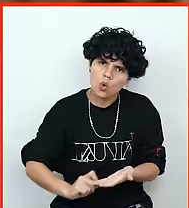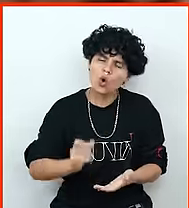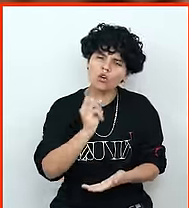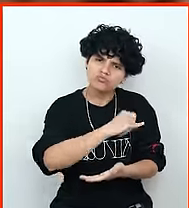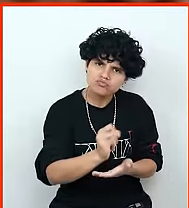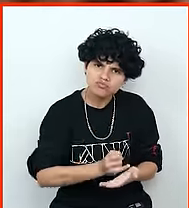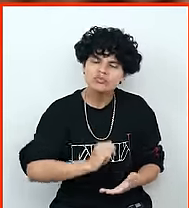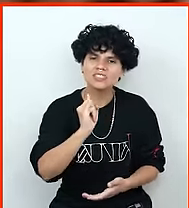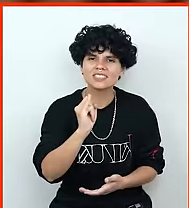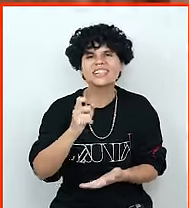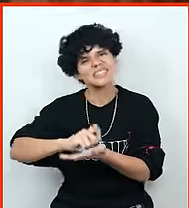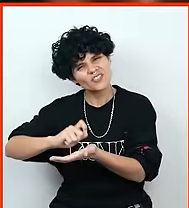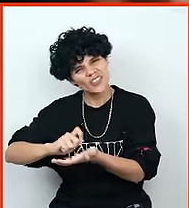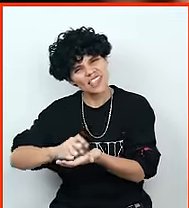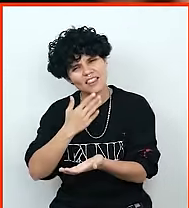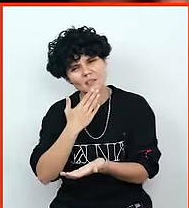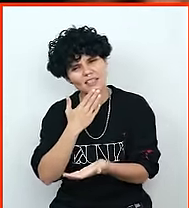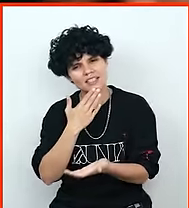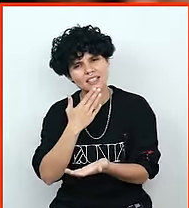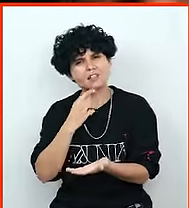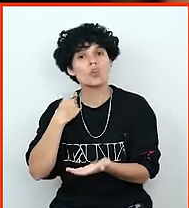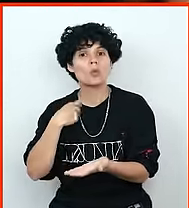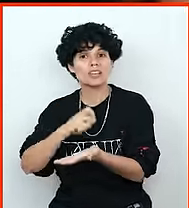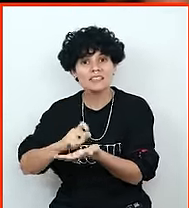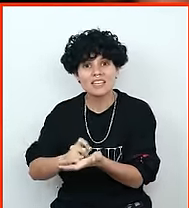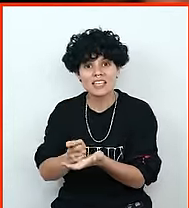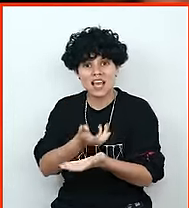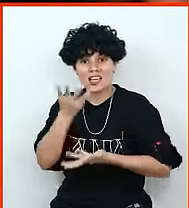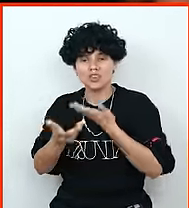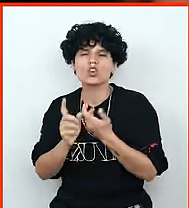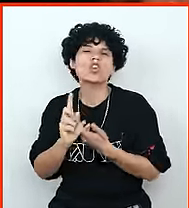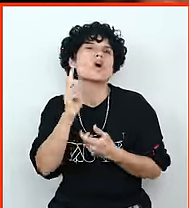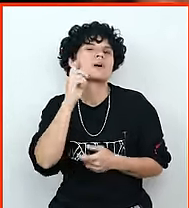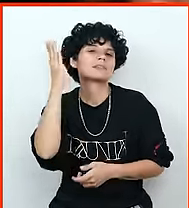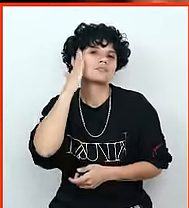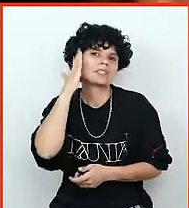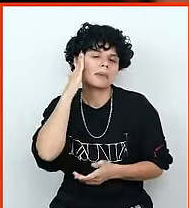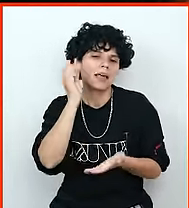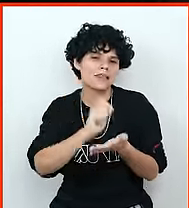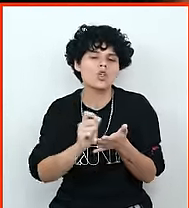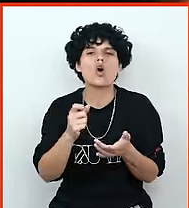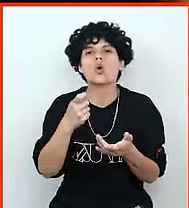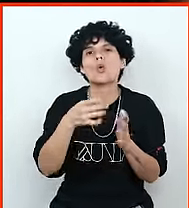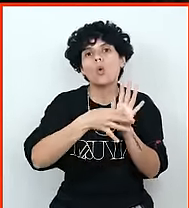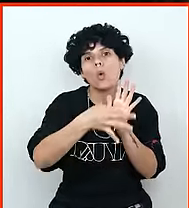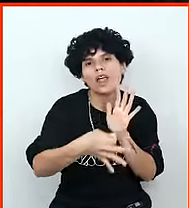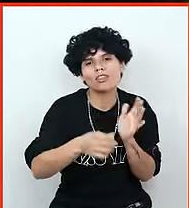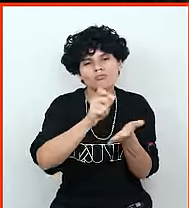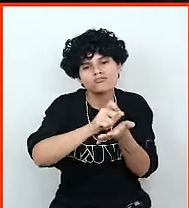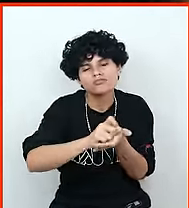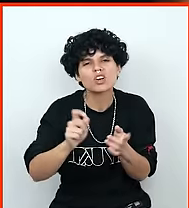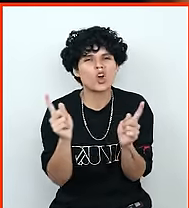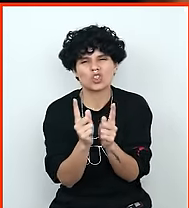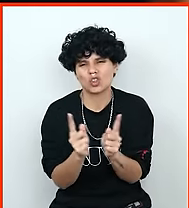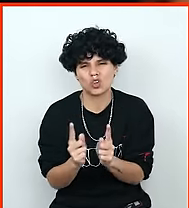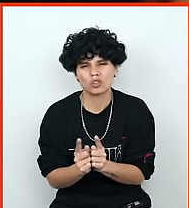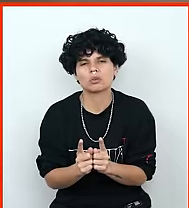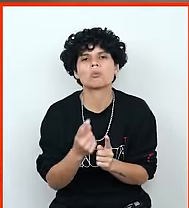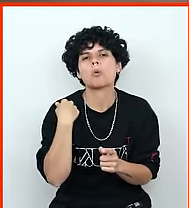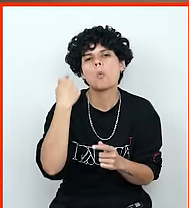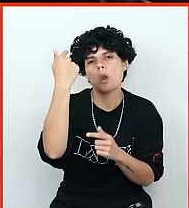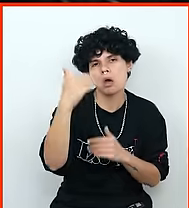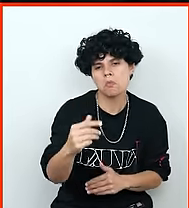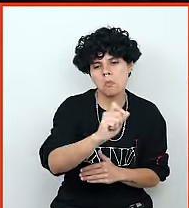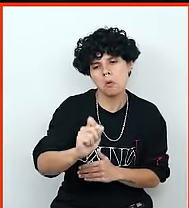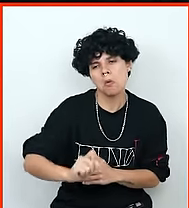Pero hasta ese punto no lo había llevado al punto de hacerlo en música, sí. Donde escribía como pensamientos o cuentos cortos, siendo cabros chicos. Bien chicos. Escribía como cuentos de una